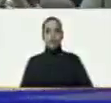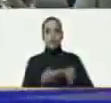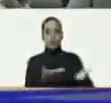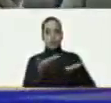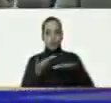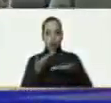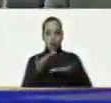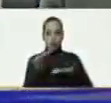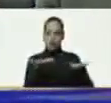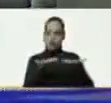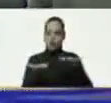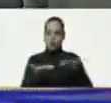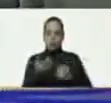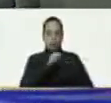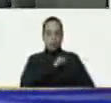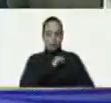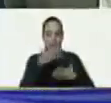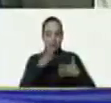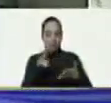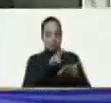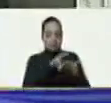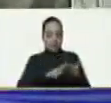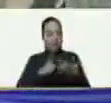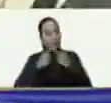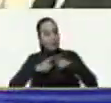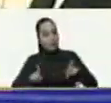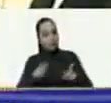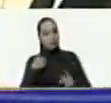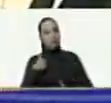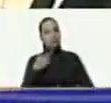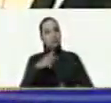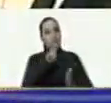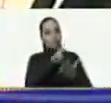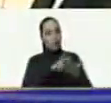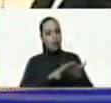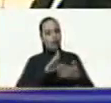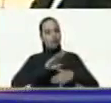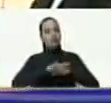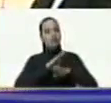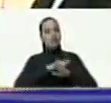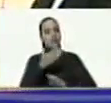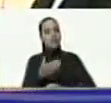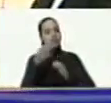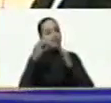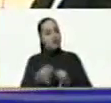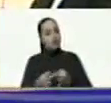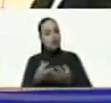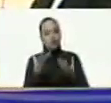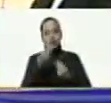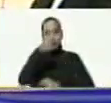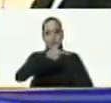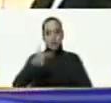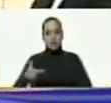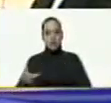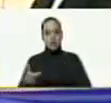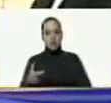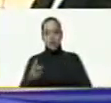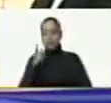protocolo, me da miedo leerla, pero la voy a leer, porque seguramente hay muchos presentes que no están en la